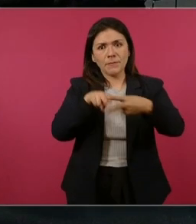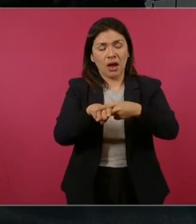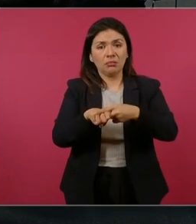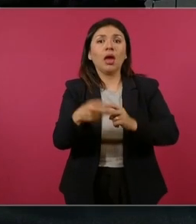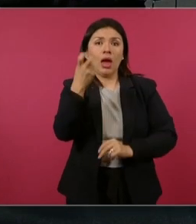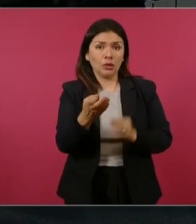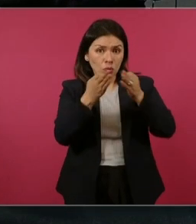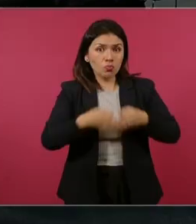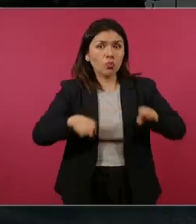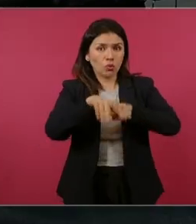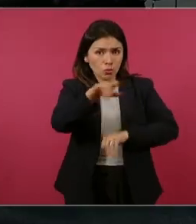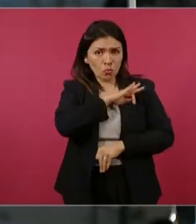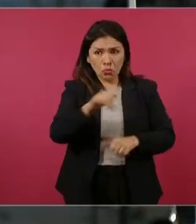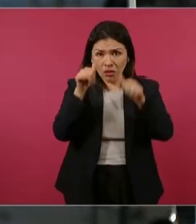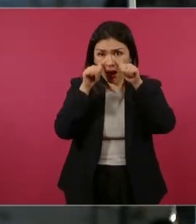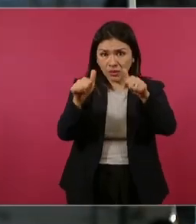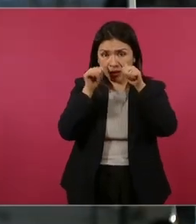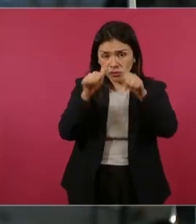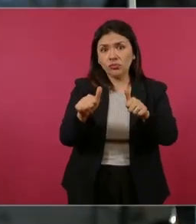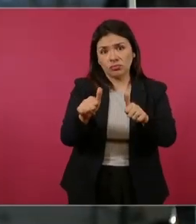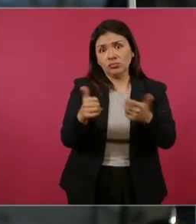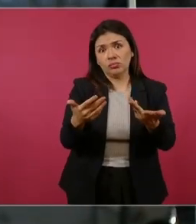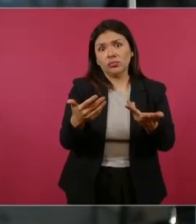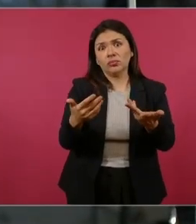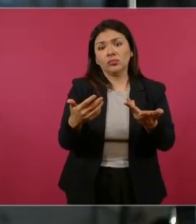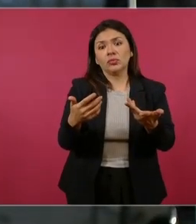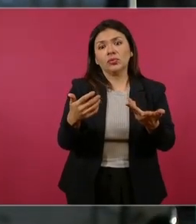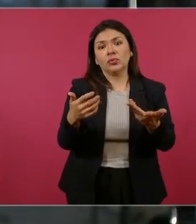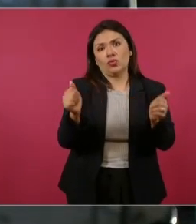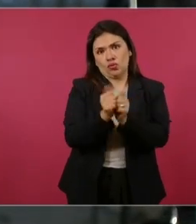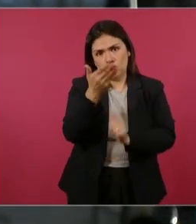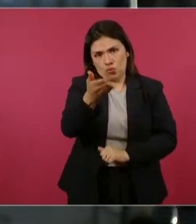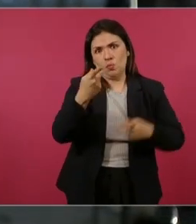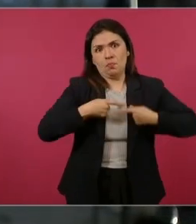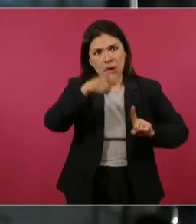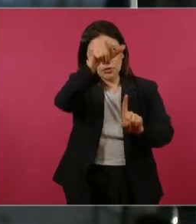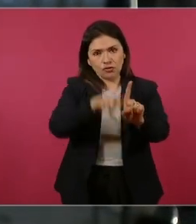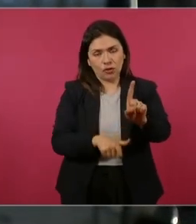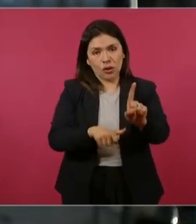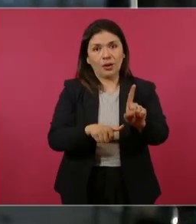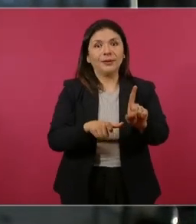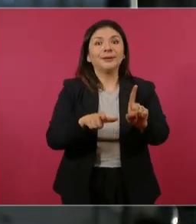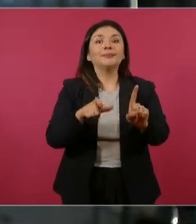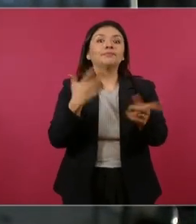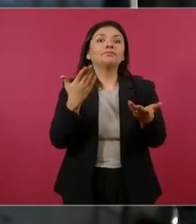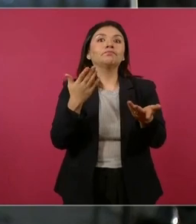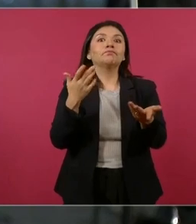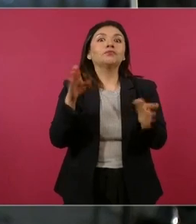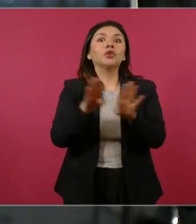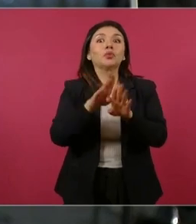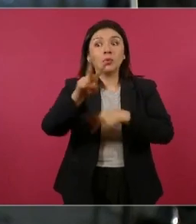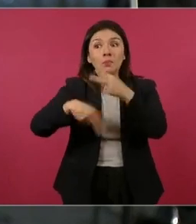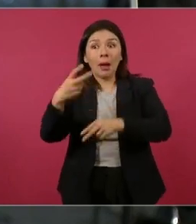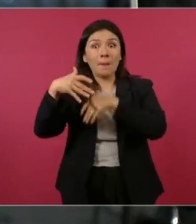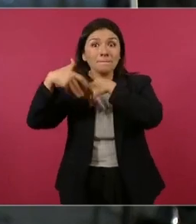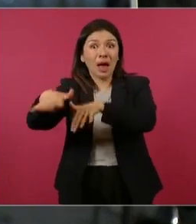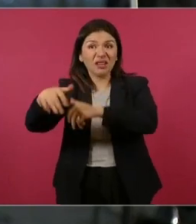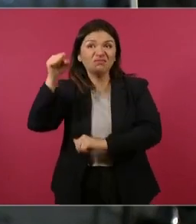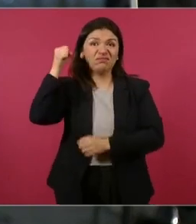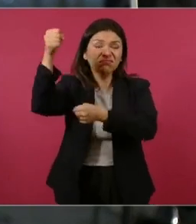si pudiera darle la atención a través de usted antes de que pues llegaran a manifestarse, que